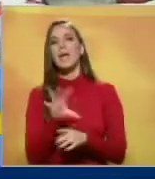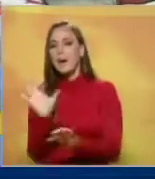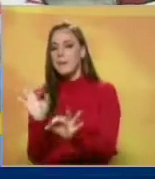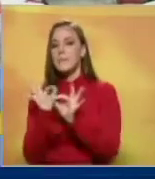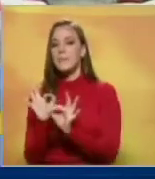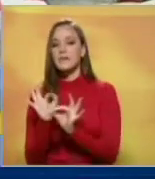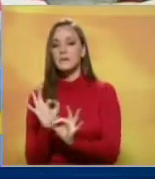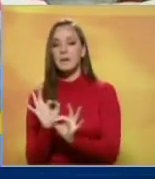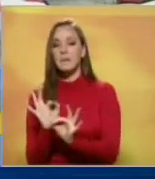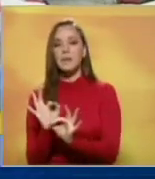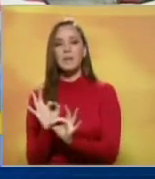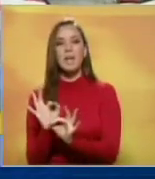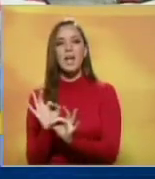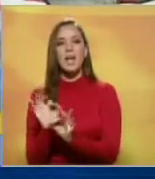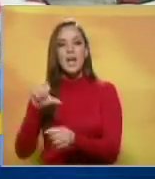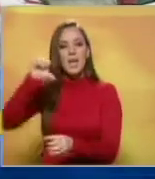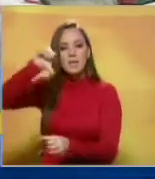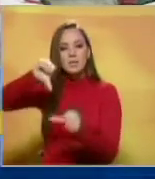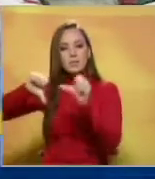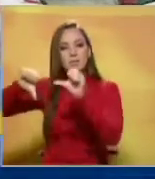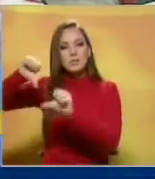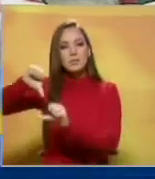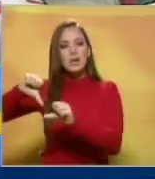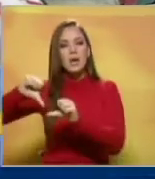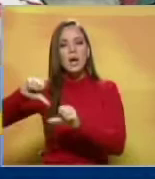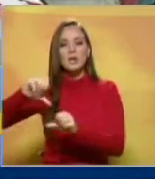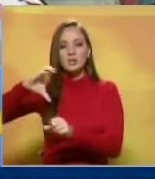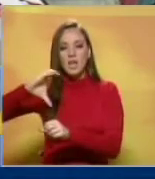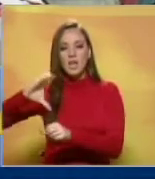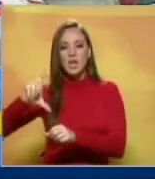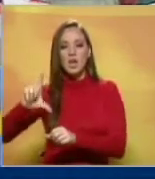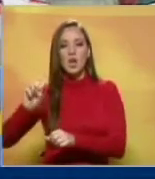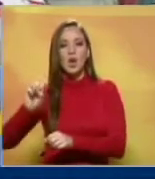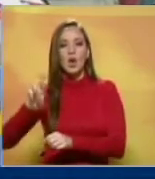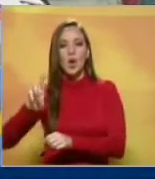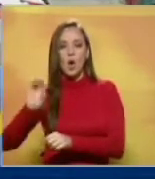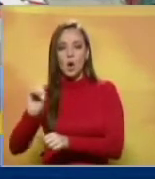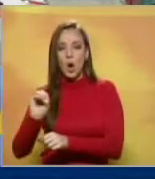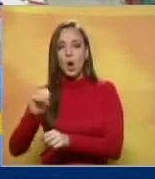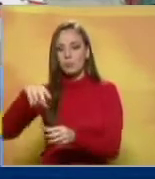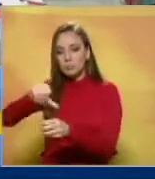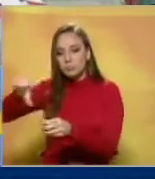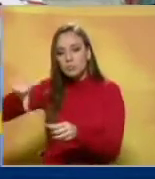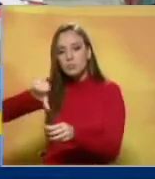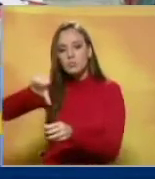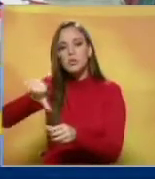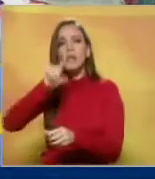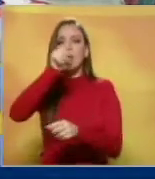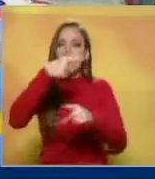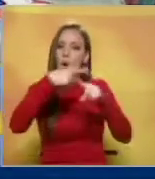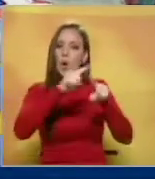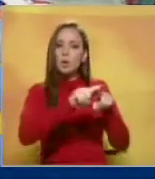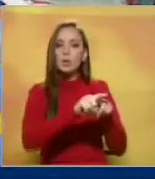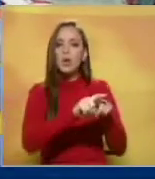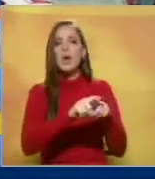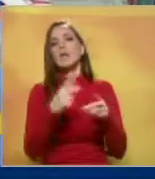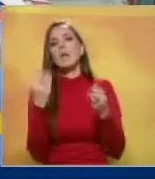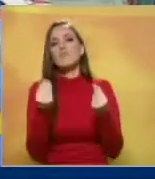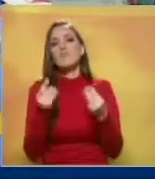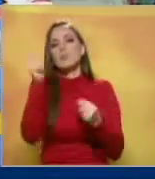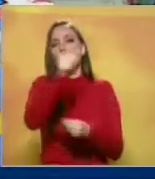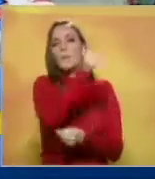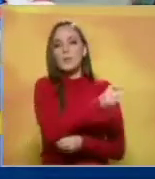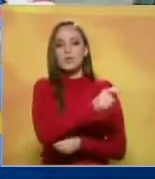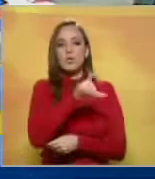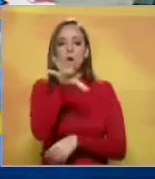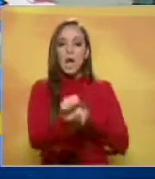tiene que ver con las soluciones de cloro soluciones salinas también que son muy utilizadas por nuestro pueblo venezolano a través